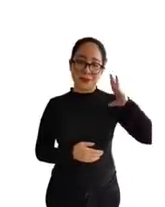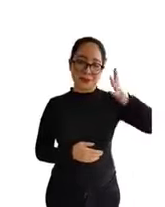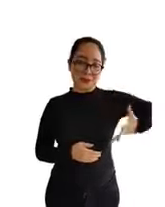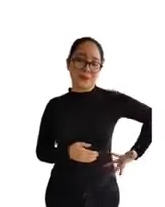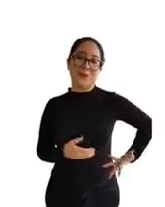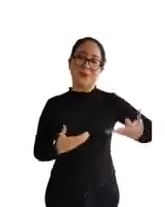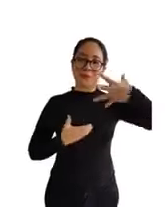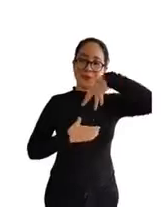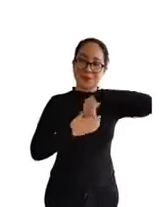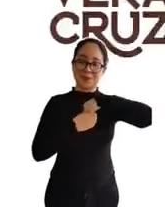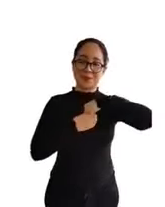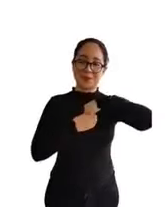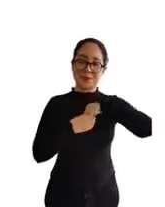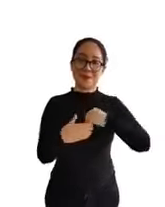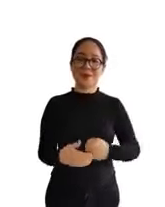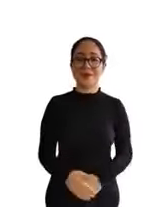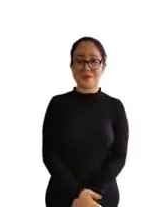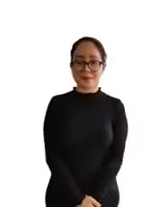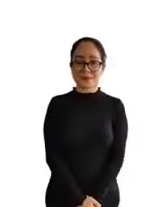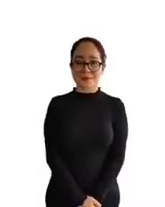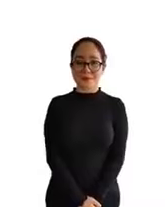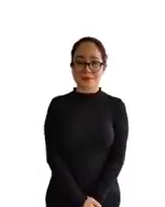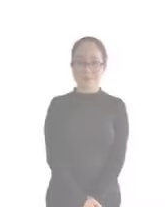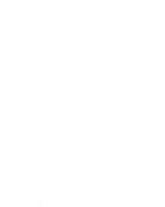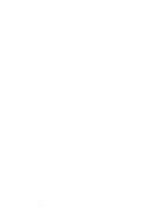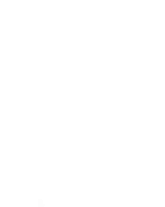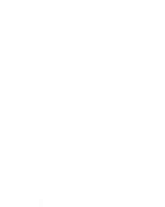Veracruz me llena de orgullo.